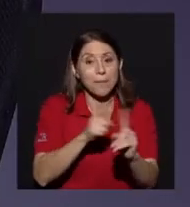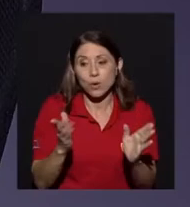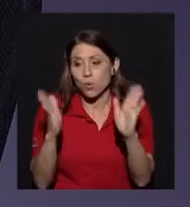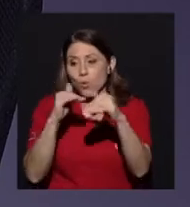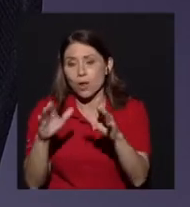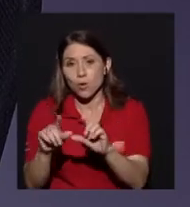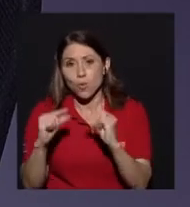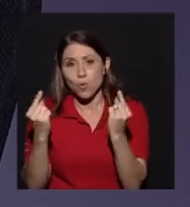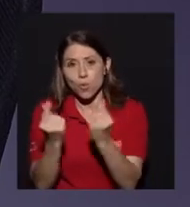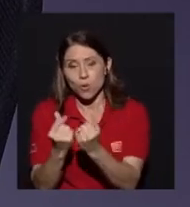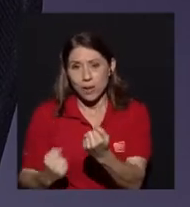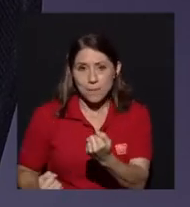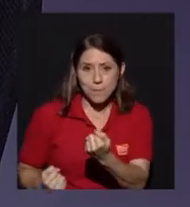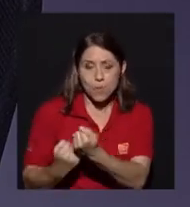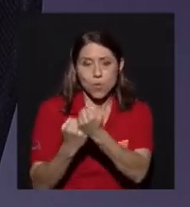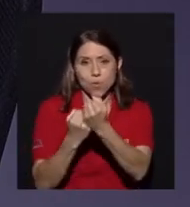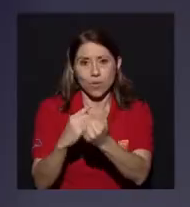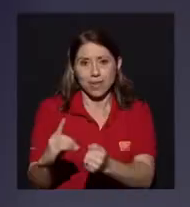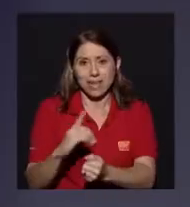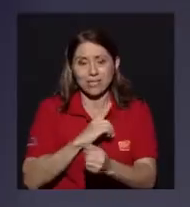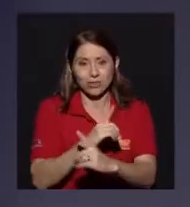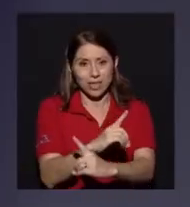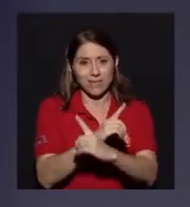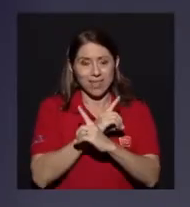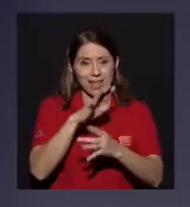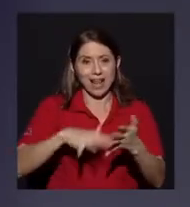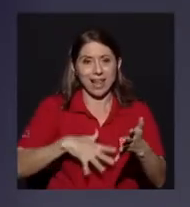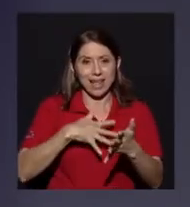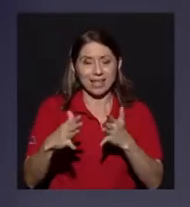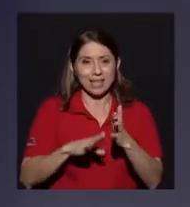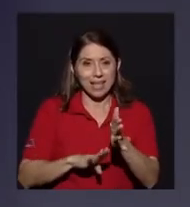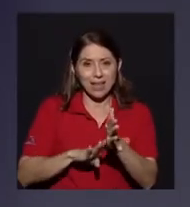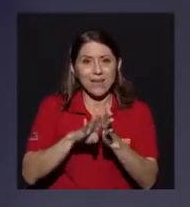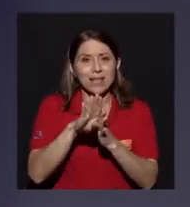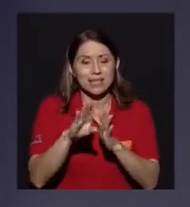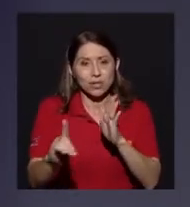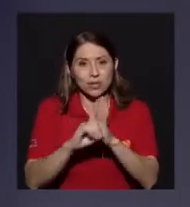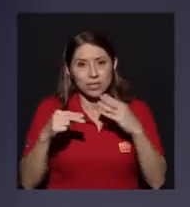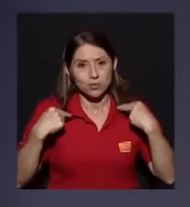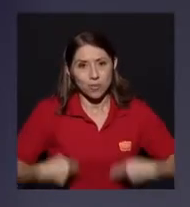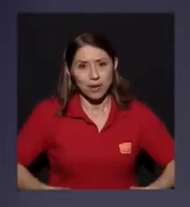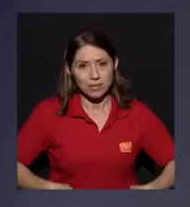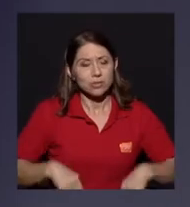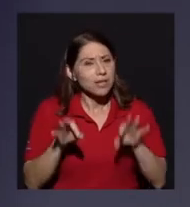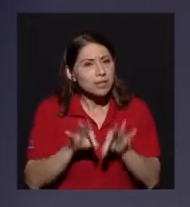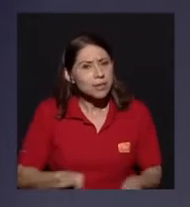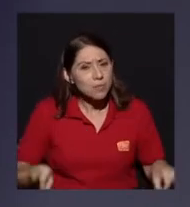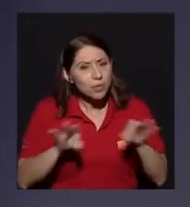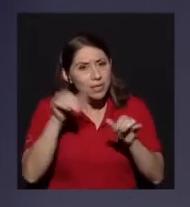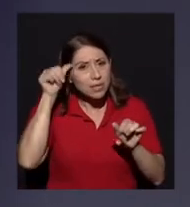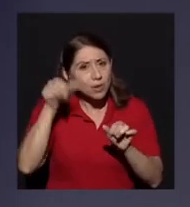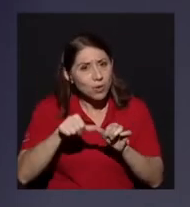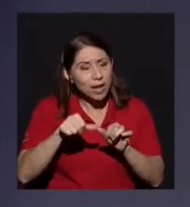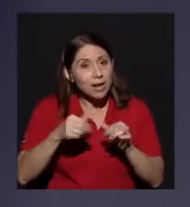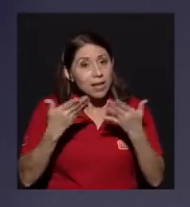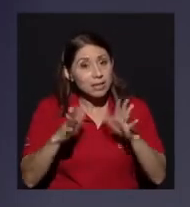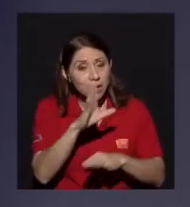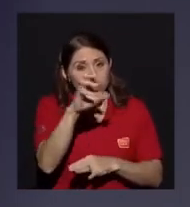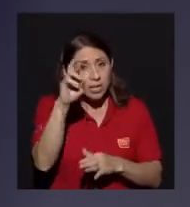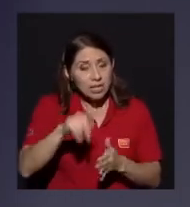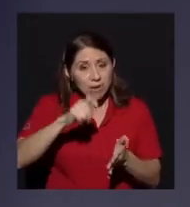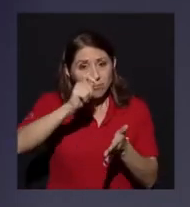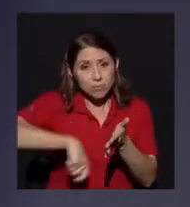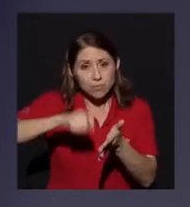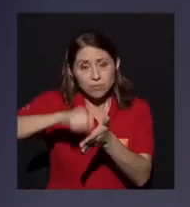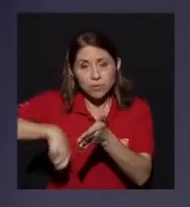derechos que defienda la agenda y el avance a los derechos humanos yo creo que acá es importante recordar costa rica ha firmado compromisos